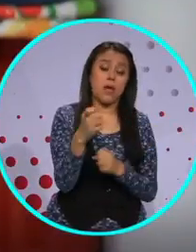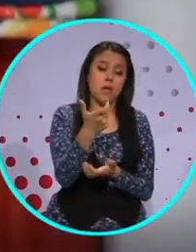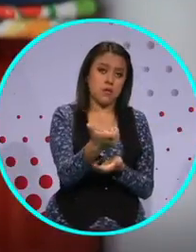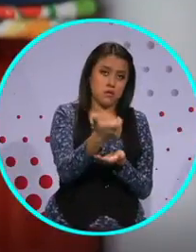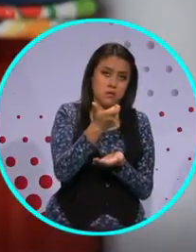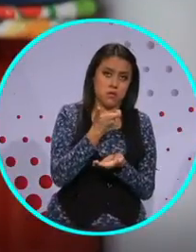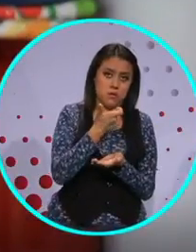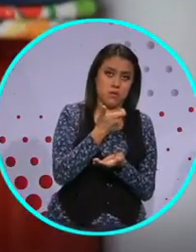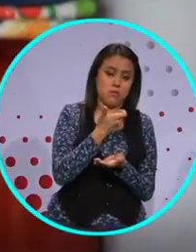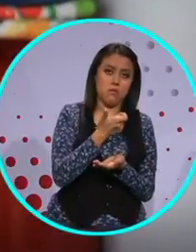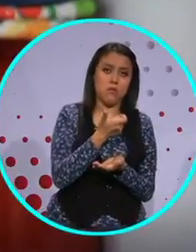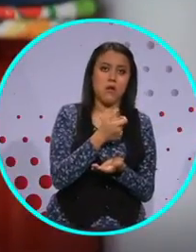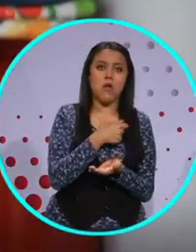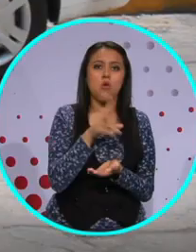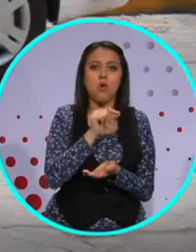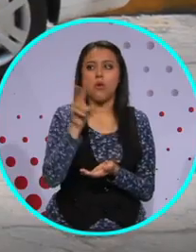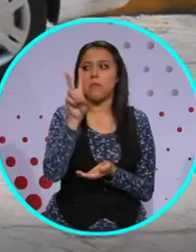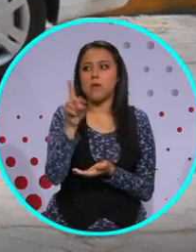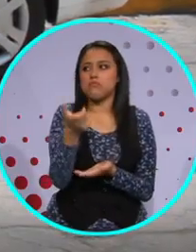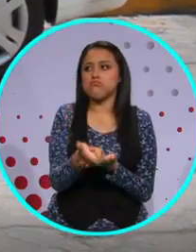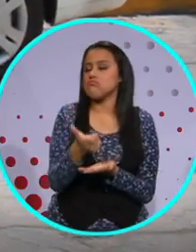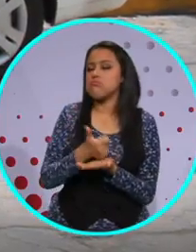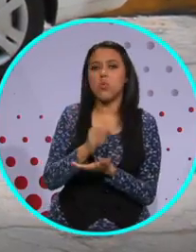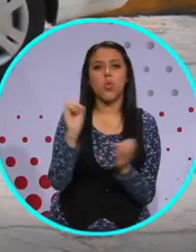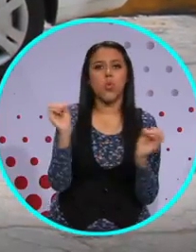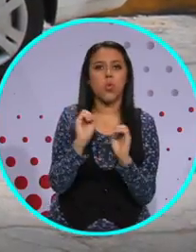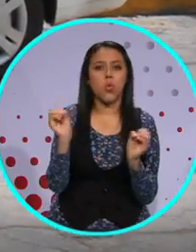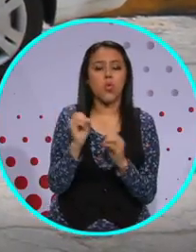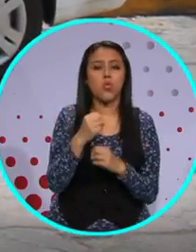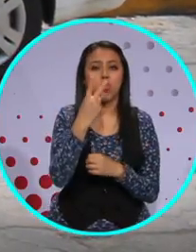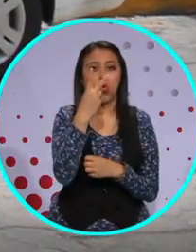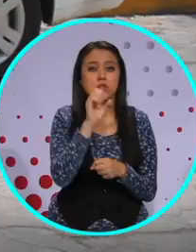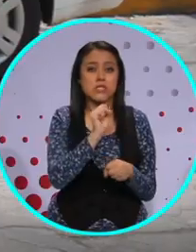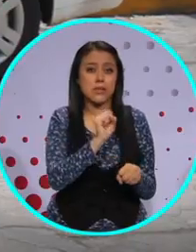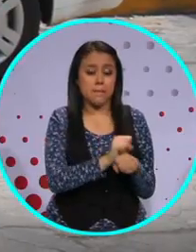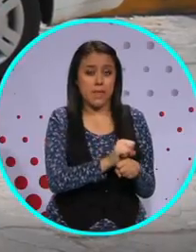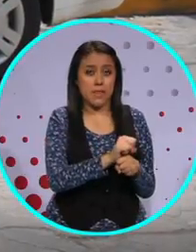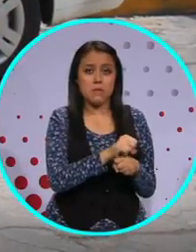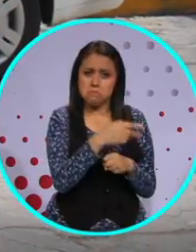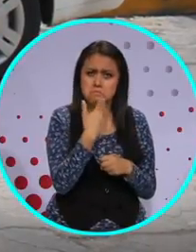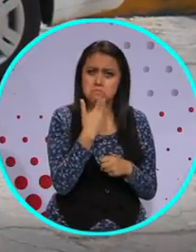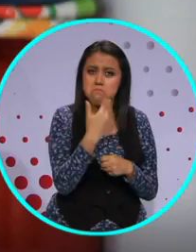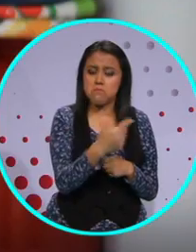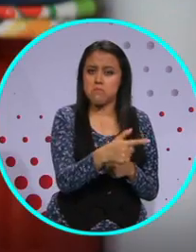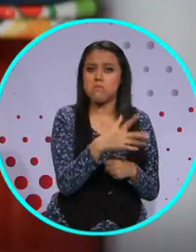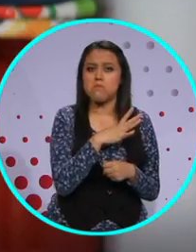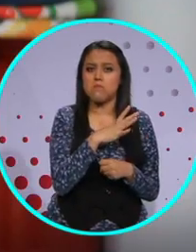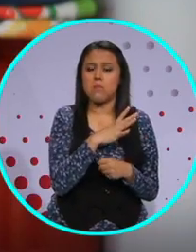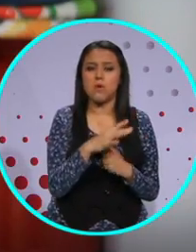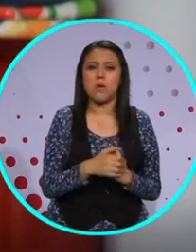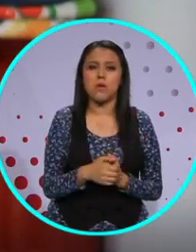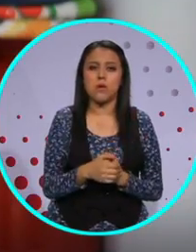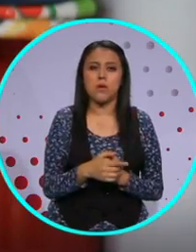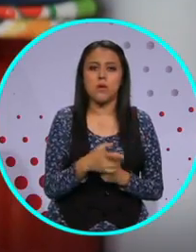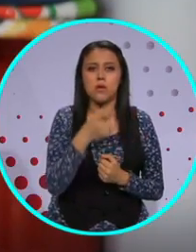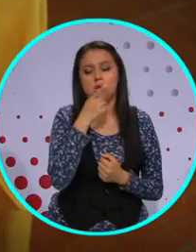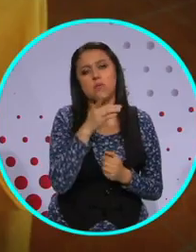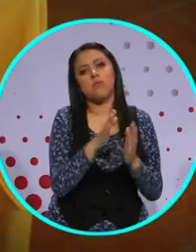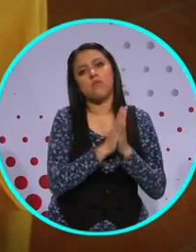la semana ni a de sucesión no me paga expresa que trabajó dos semanas en las mismas condiciones yo le dije que lo iba a realizar en carro